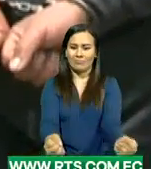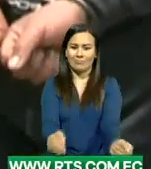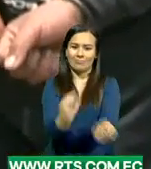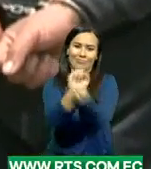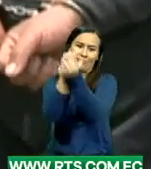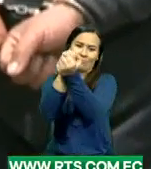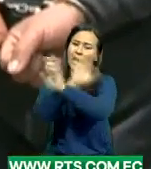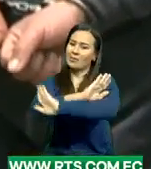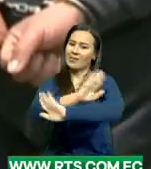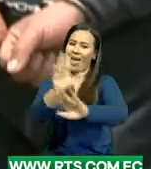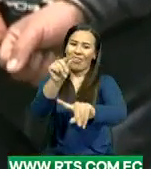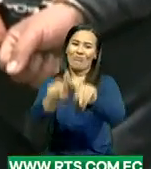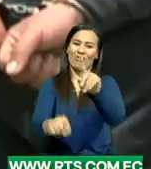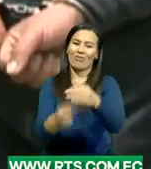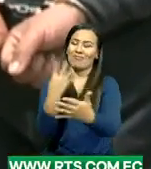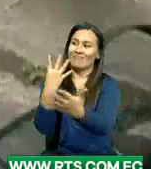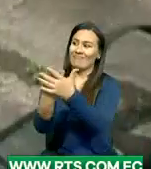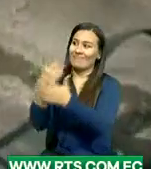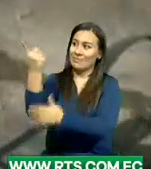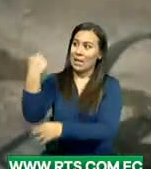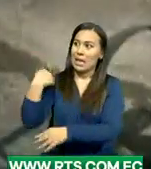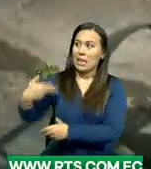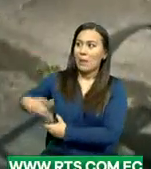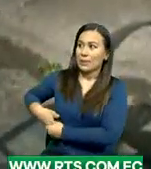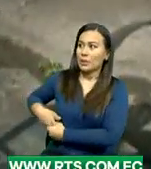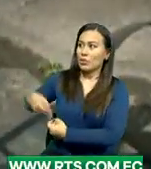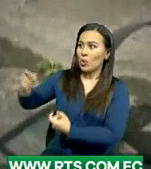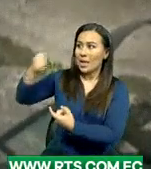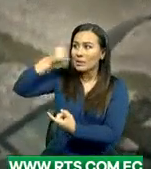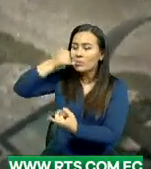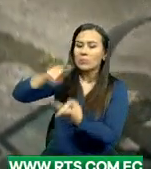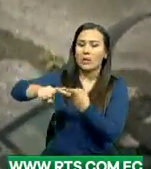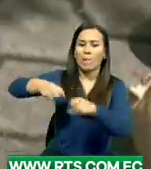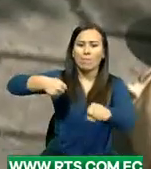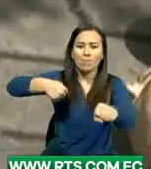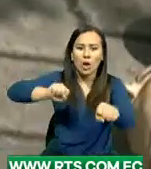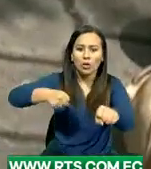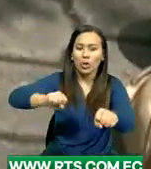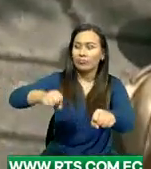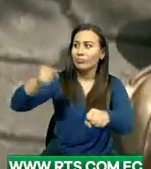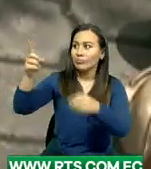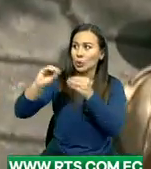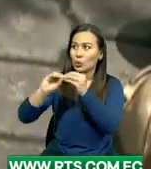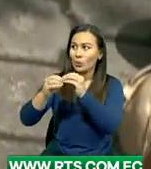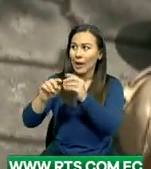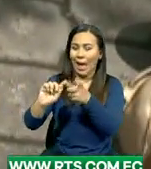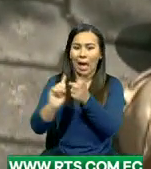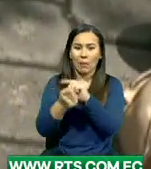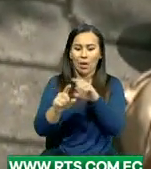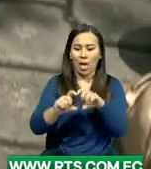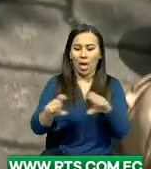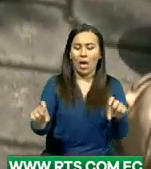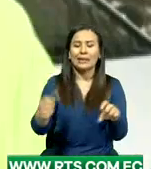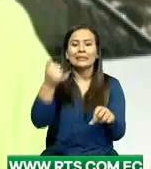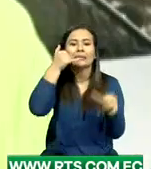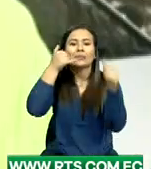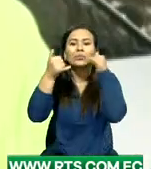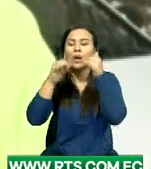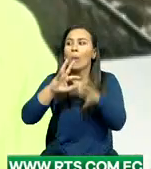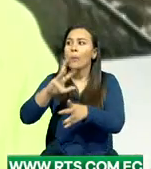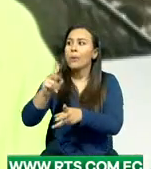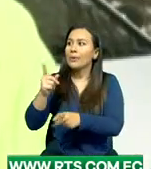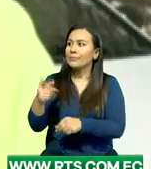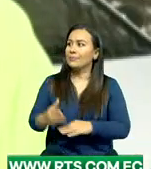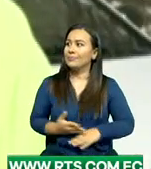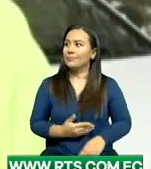El operativo dejó el decomiso de un arma de fuego, una motocicleta remarcada la numeración de motor y celulares. Uno de ellos sacó un